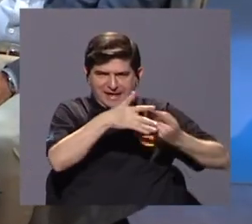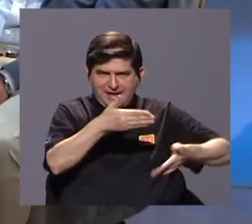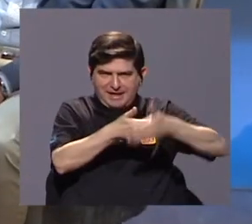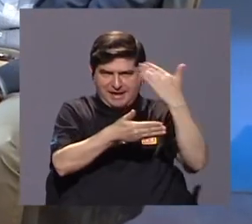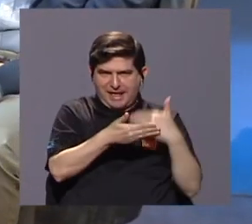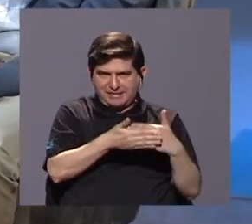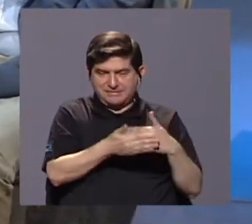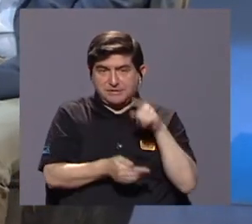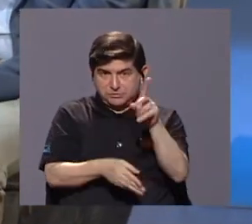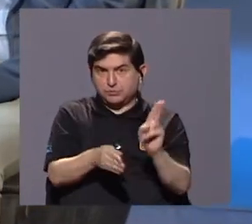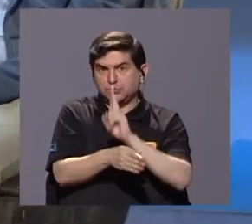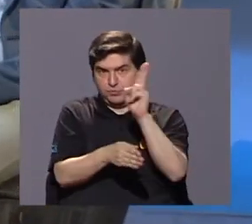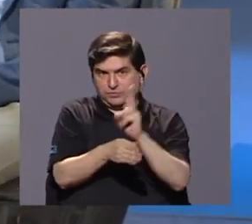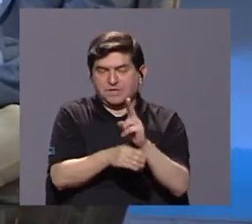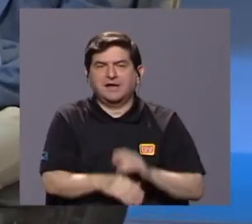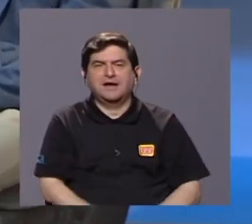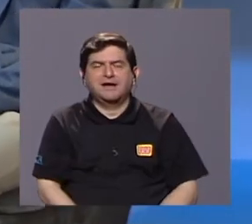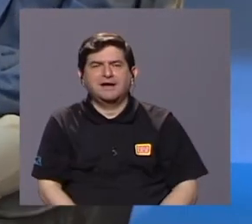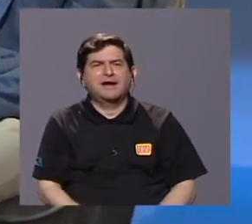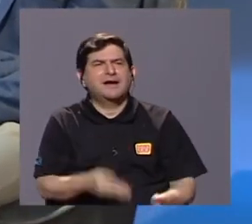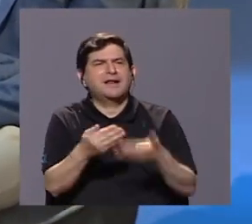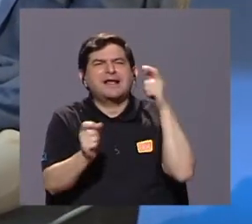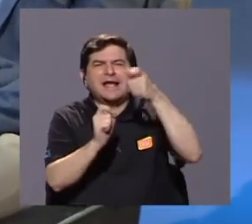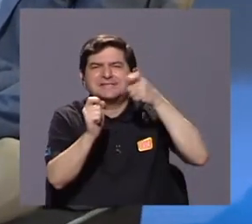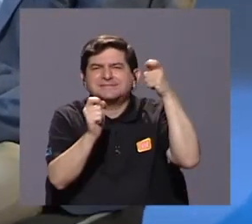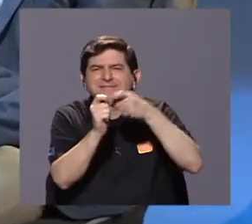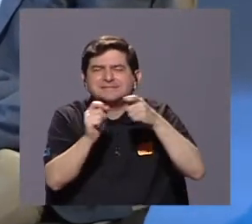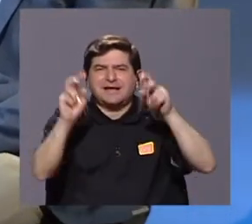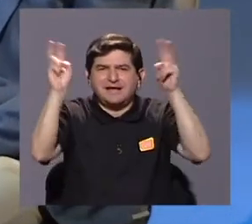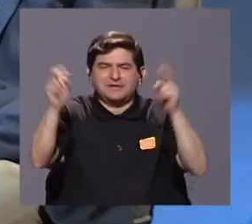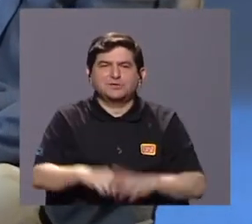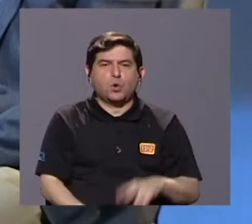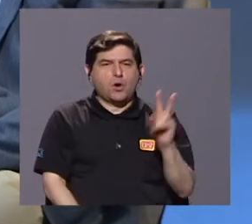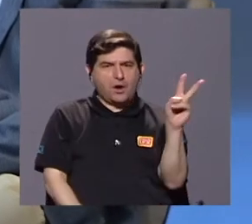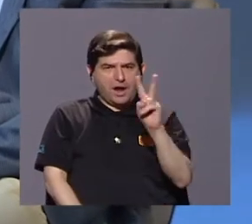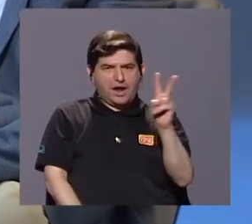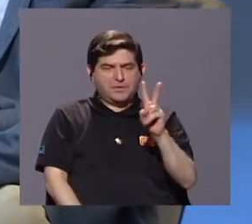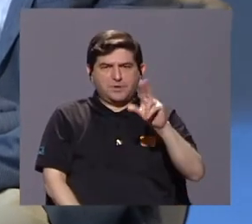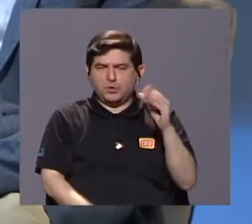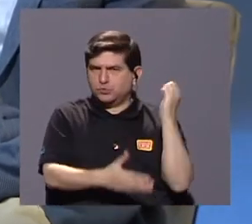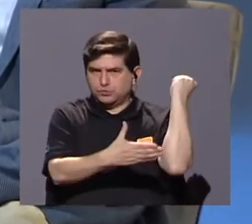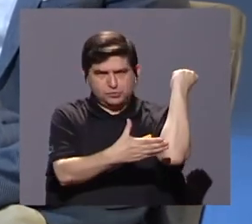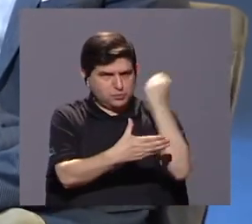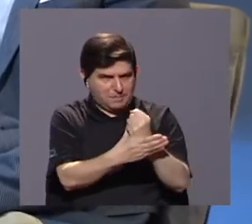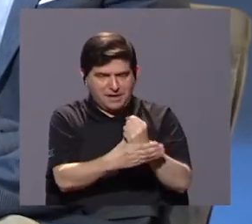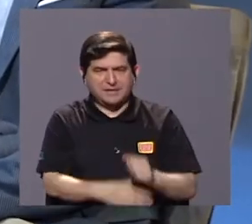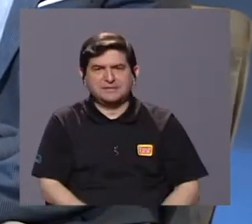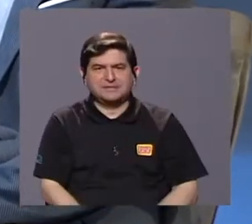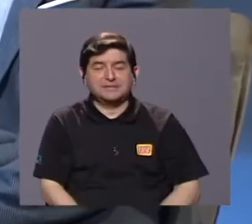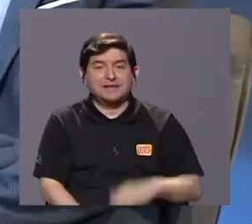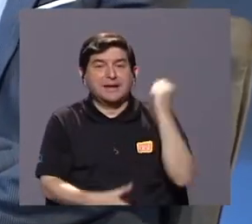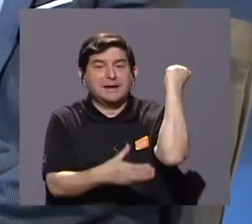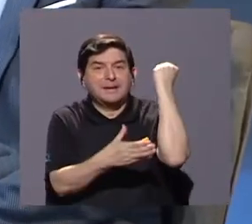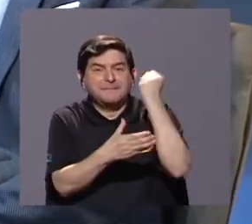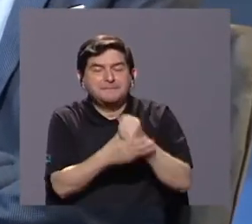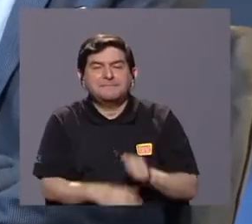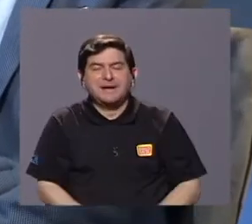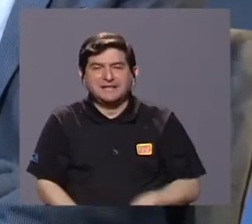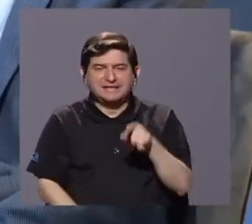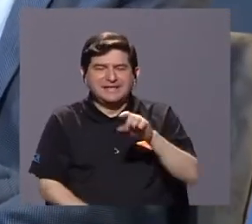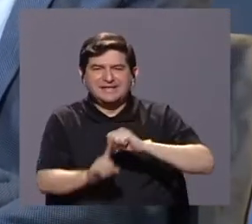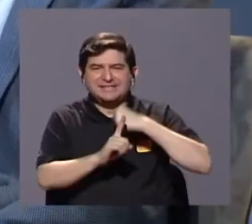frase suya que dice casi textualmente: el virus no mata, lo que mata es la